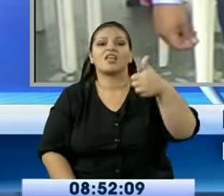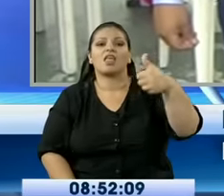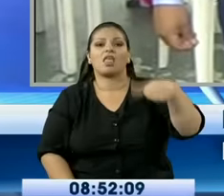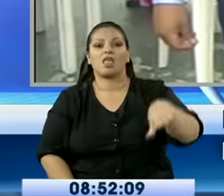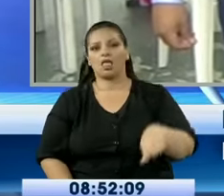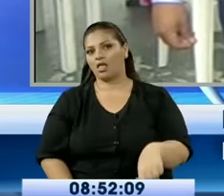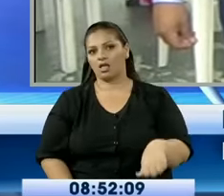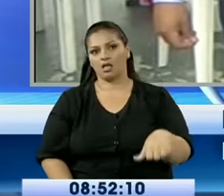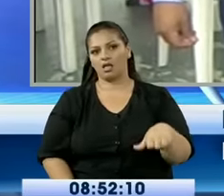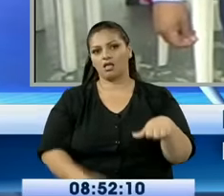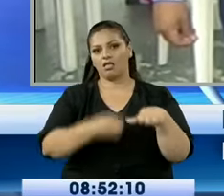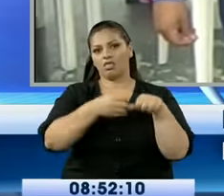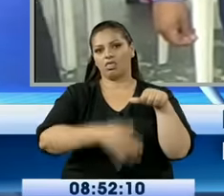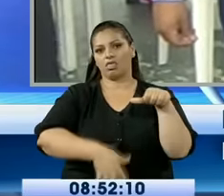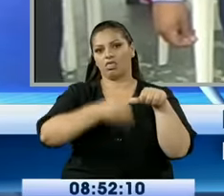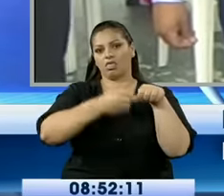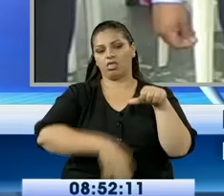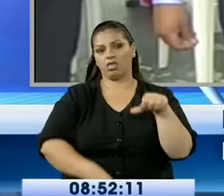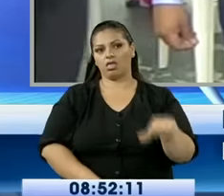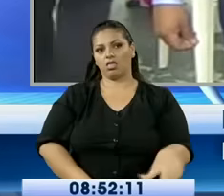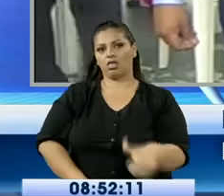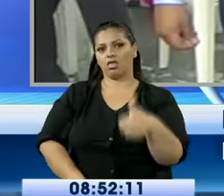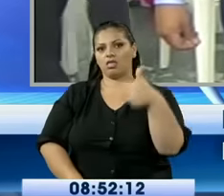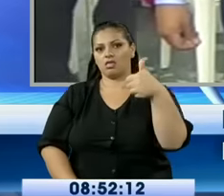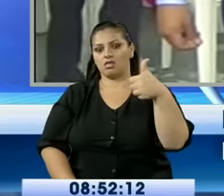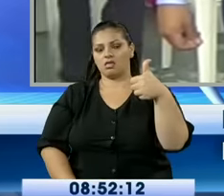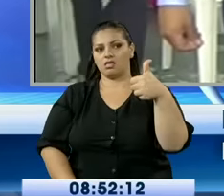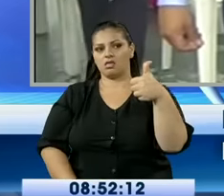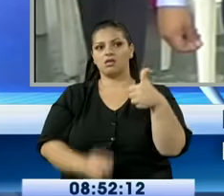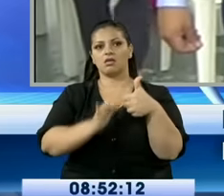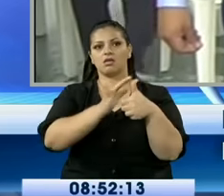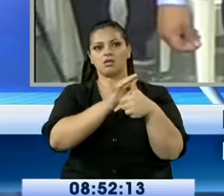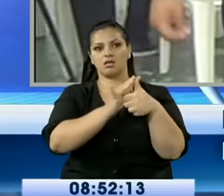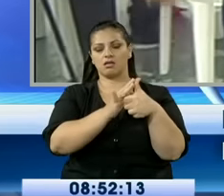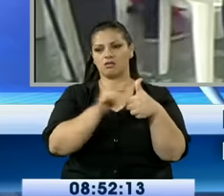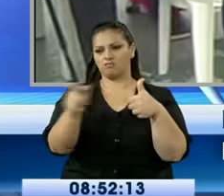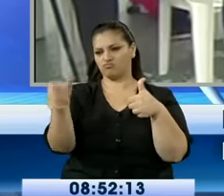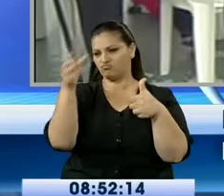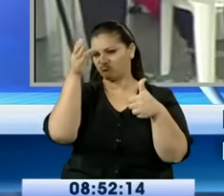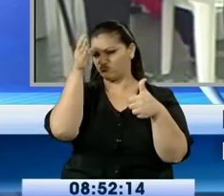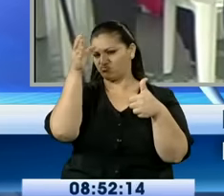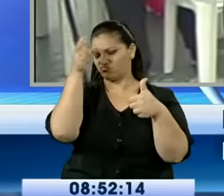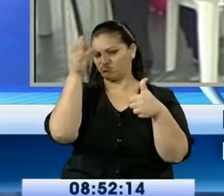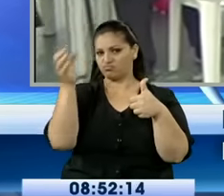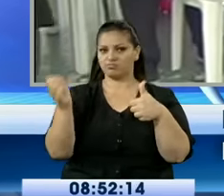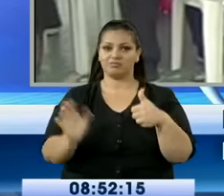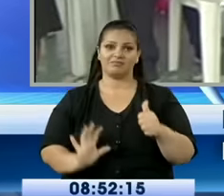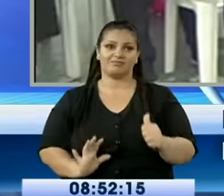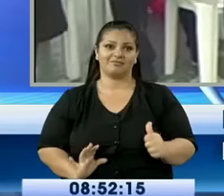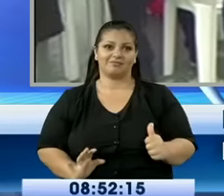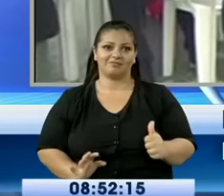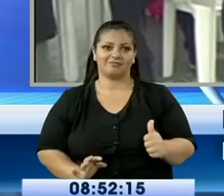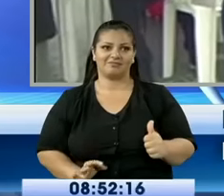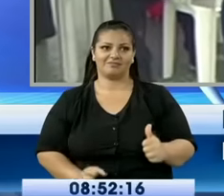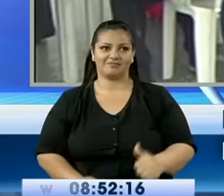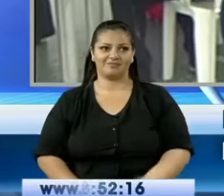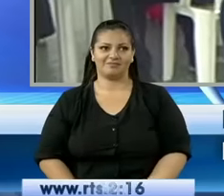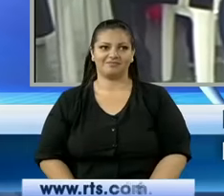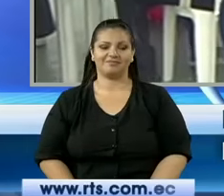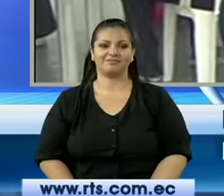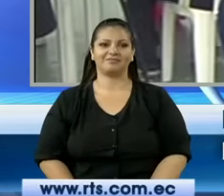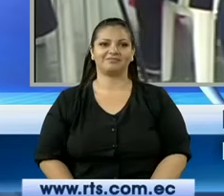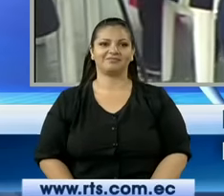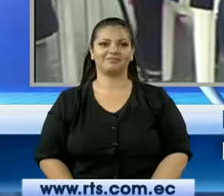sangre. Claro. Esa fue la recomendación. Tenga la mano. Muy inteligente, ¿no? Así que, sí, exactamente,